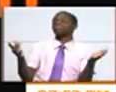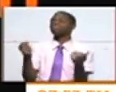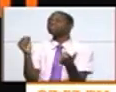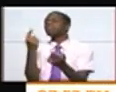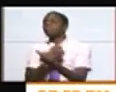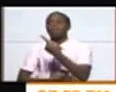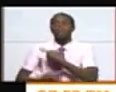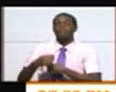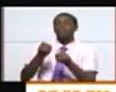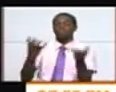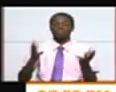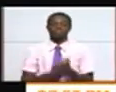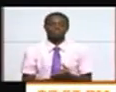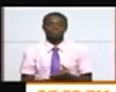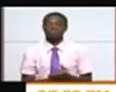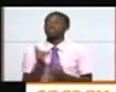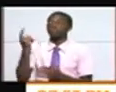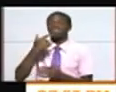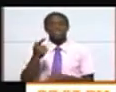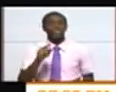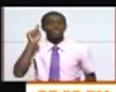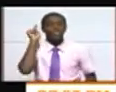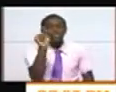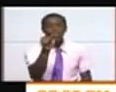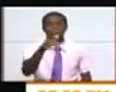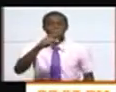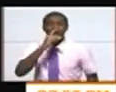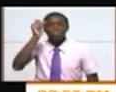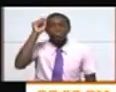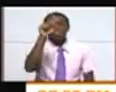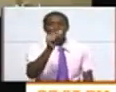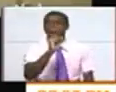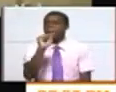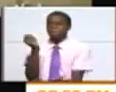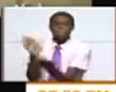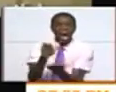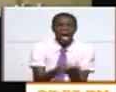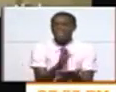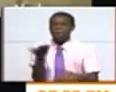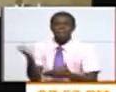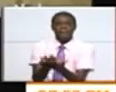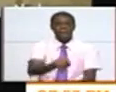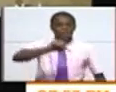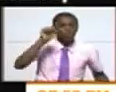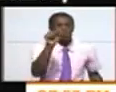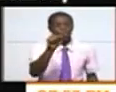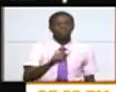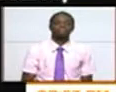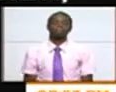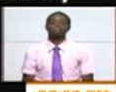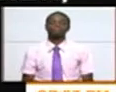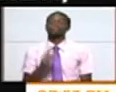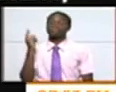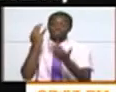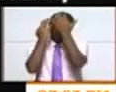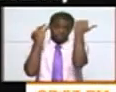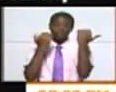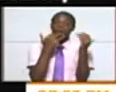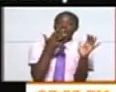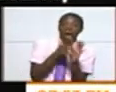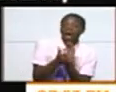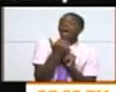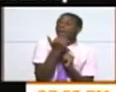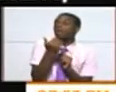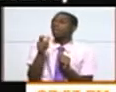heridos. Te denuncio, Maduro, como genocida, como un asesino. Ha violado el principio de justicia con el asesinato